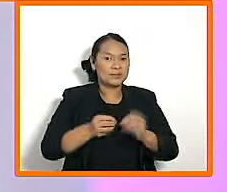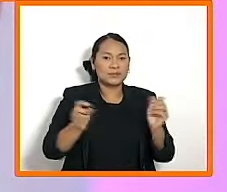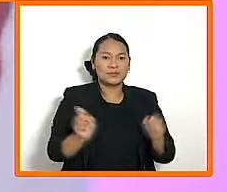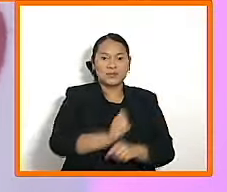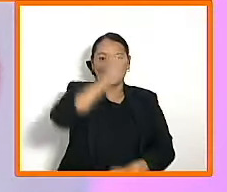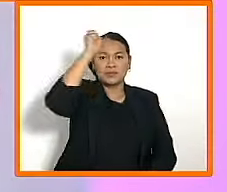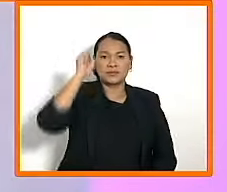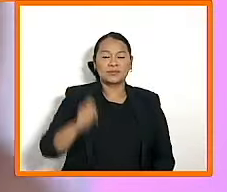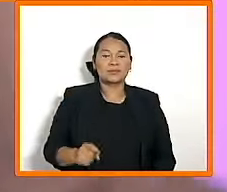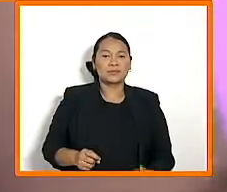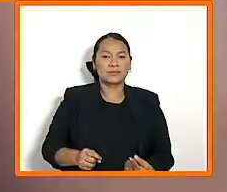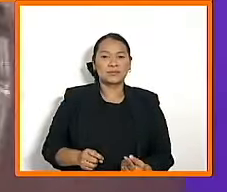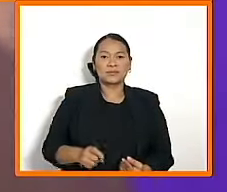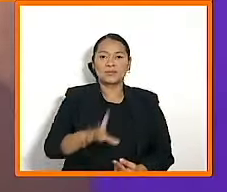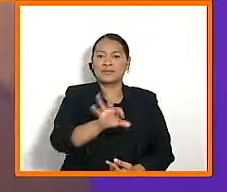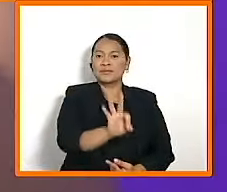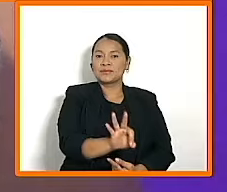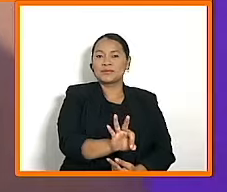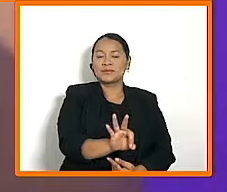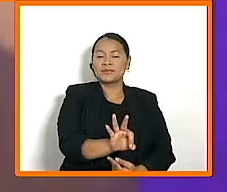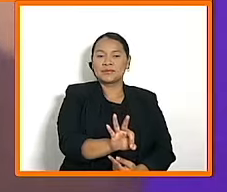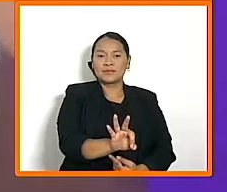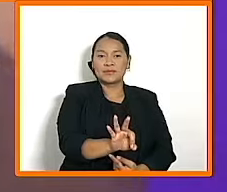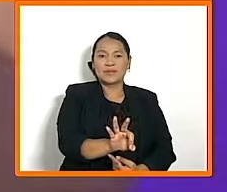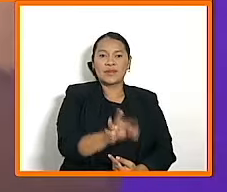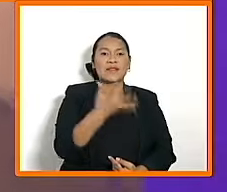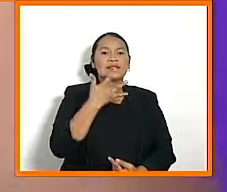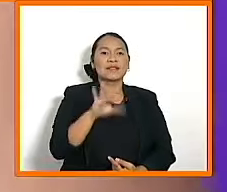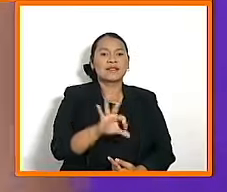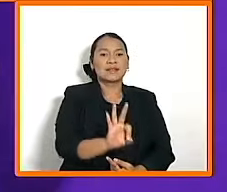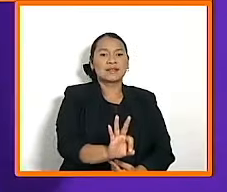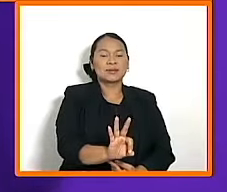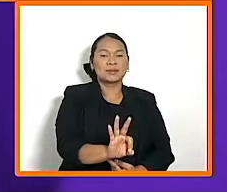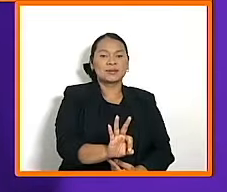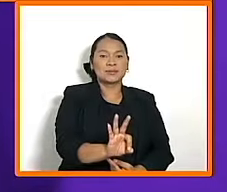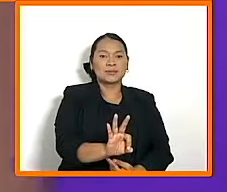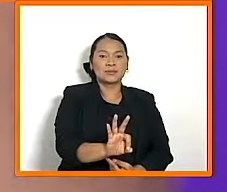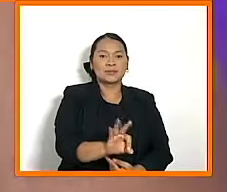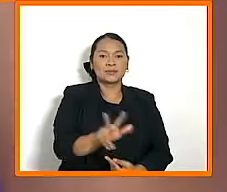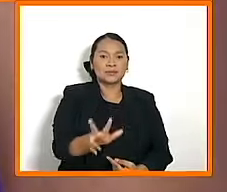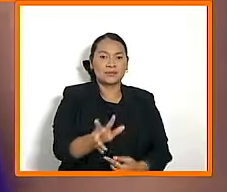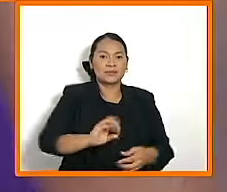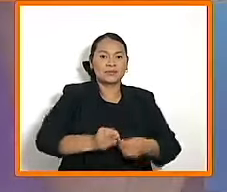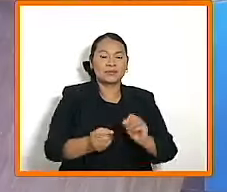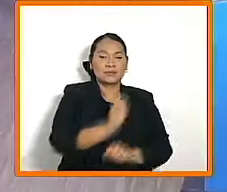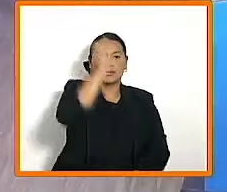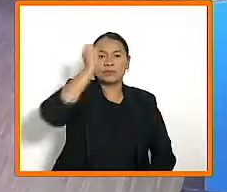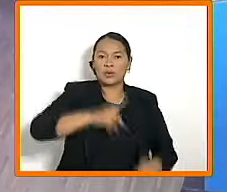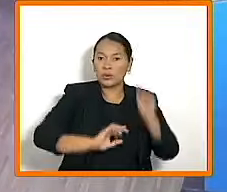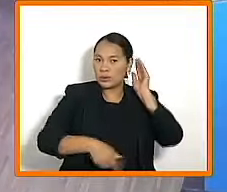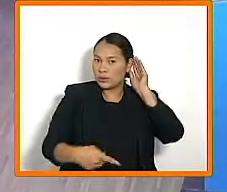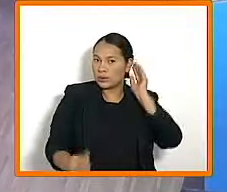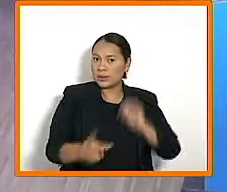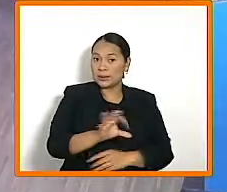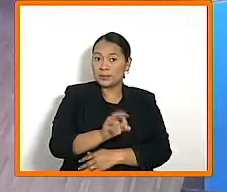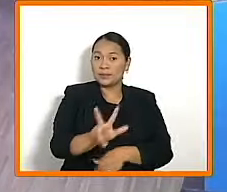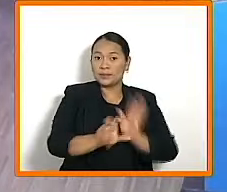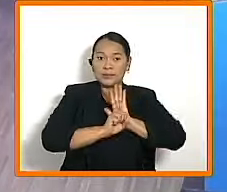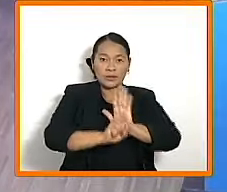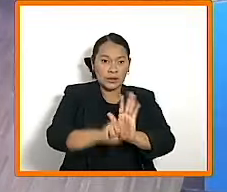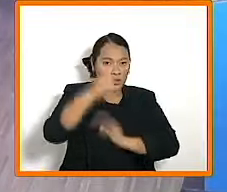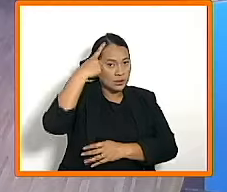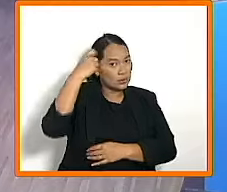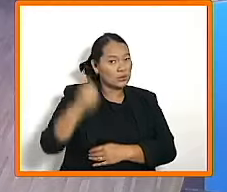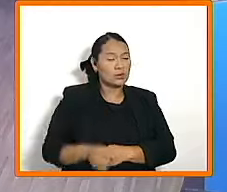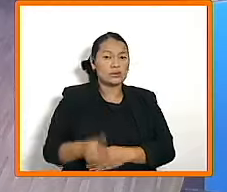y este es el nu segundo dígito suerte porque este es el tres número favorecido 93 con su símbolo de